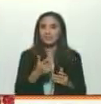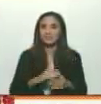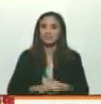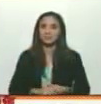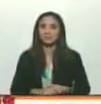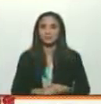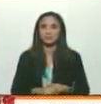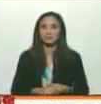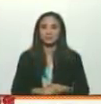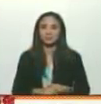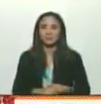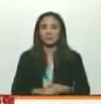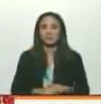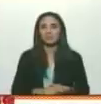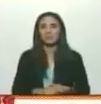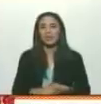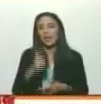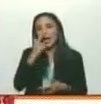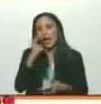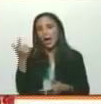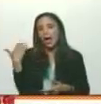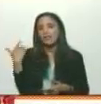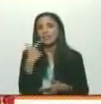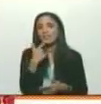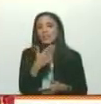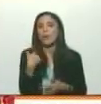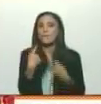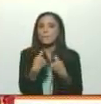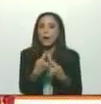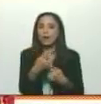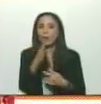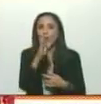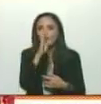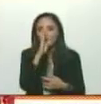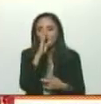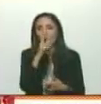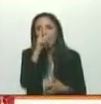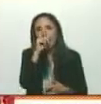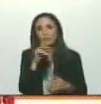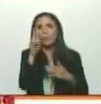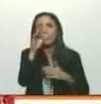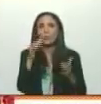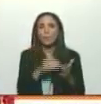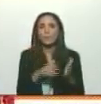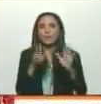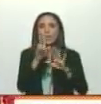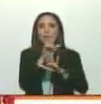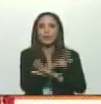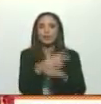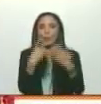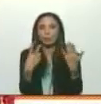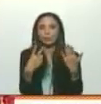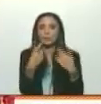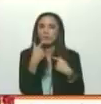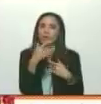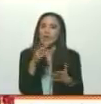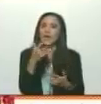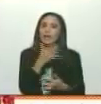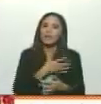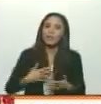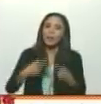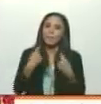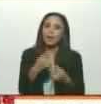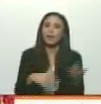Mire, pero es que antes nos lo ofreció comprar a otro precio. En el año 2012. Nos quería pagar 5 millones de